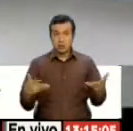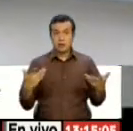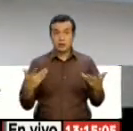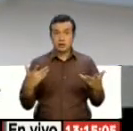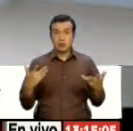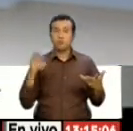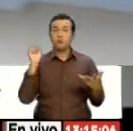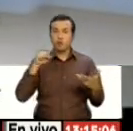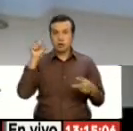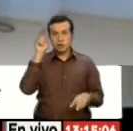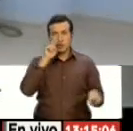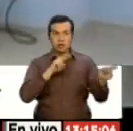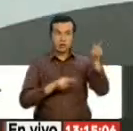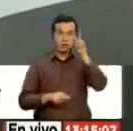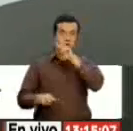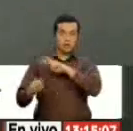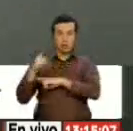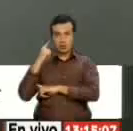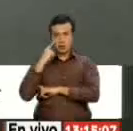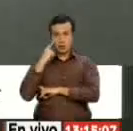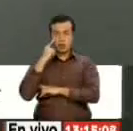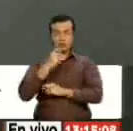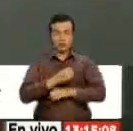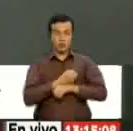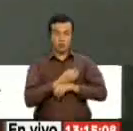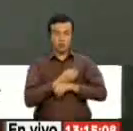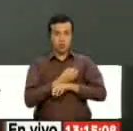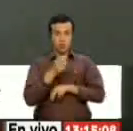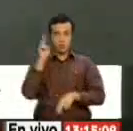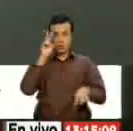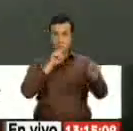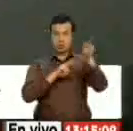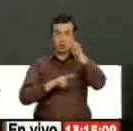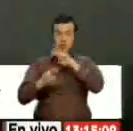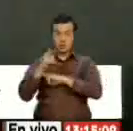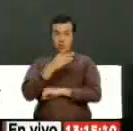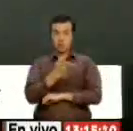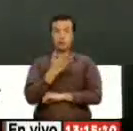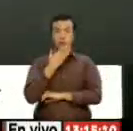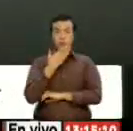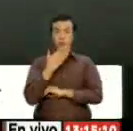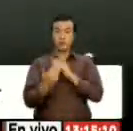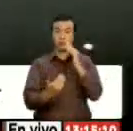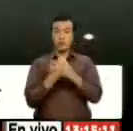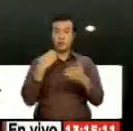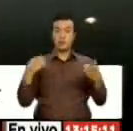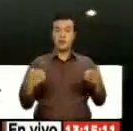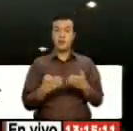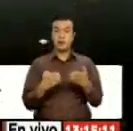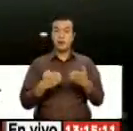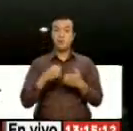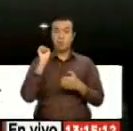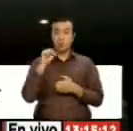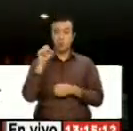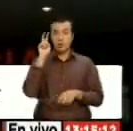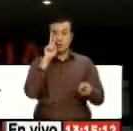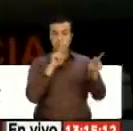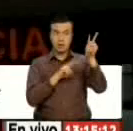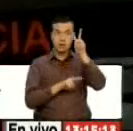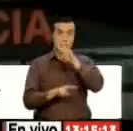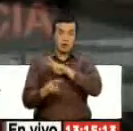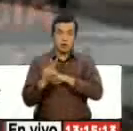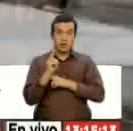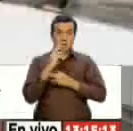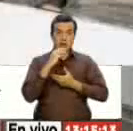hacer diagnósticos de enfermedades vasculares. Esto quiere decir que tiene la capacidad de este equipo de leer información